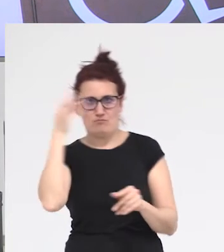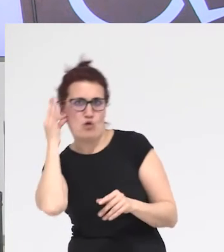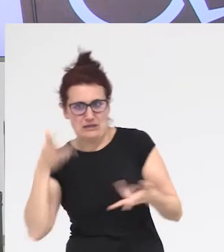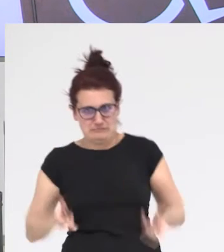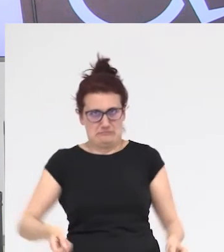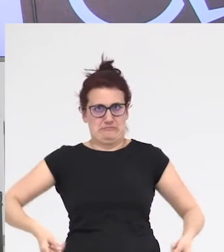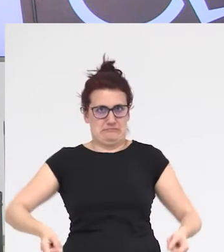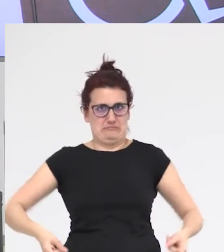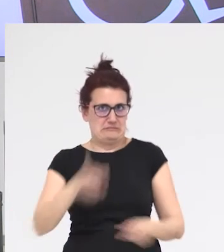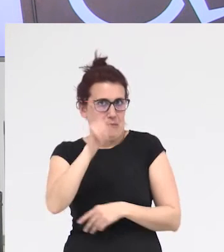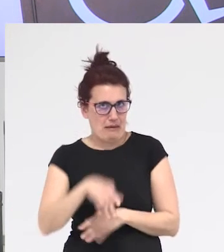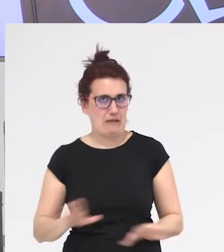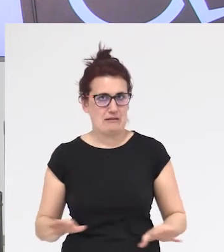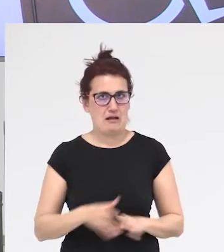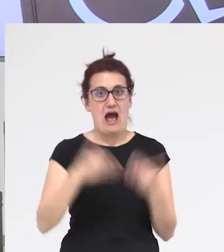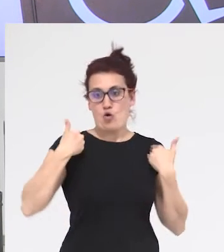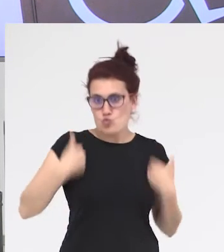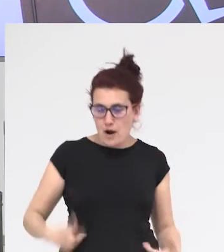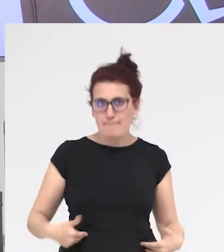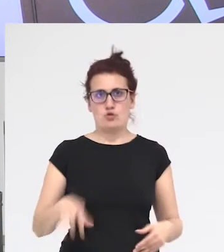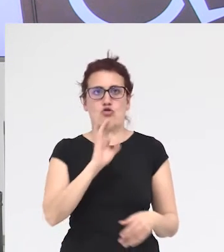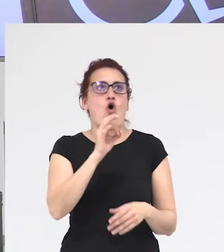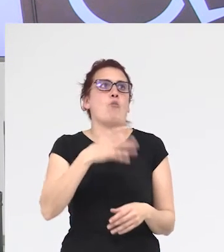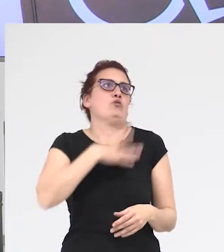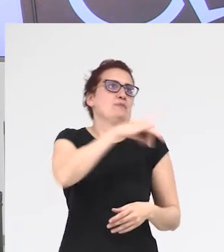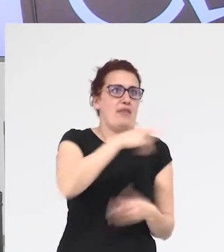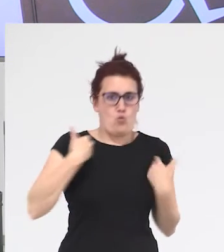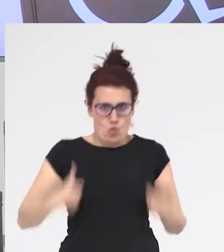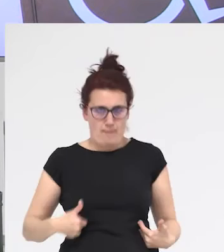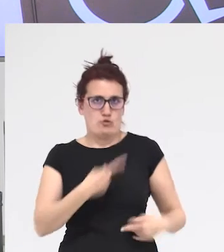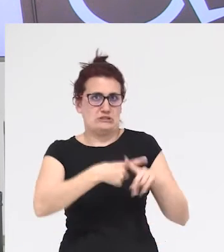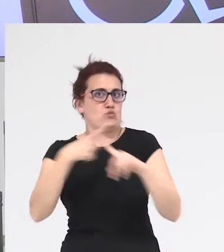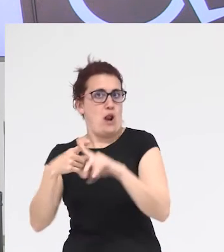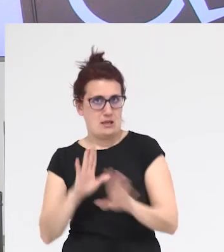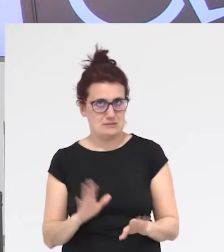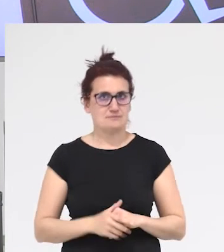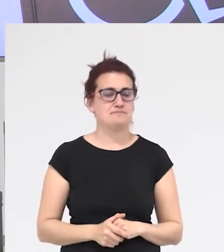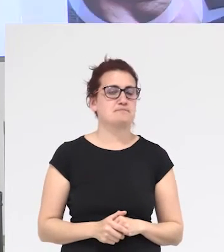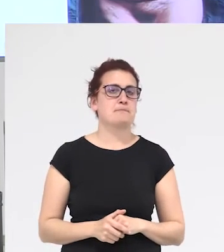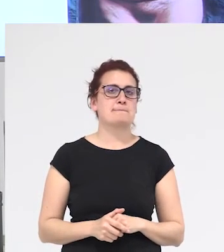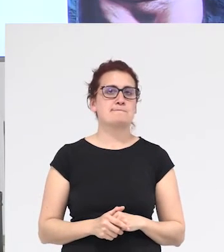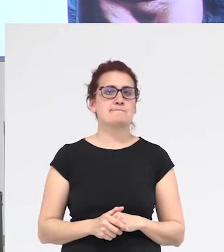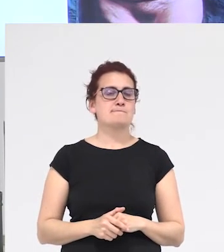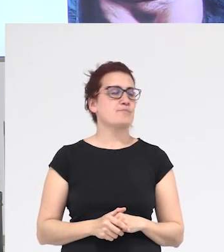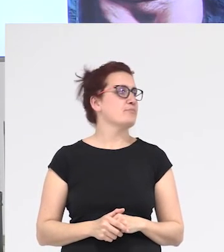genérica sexual a estos cuerpos o una posibilidad de ser cuerpos sexuales y así.